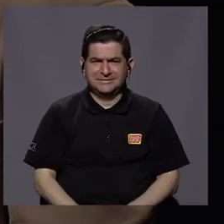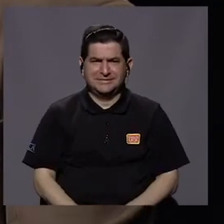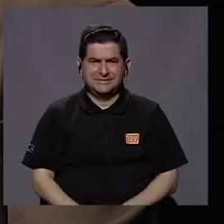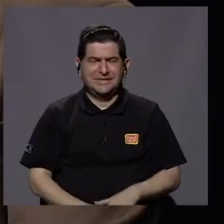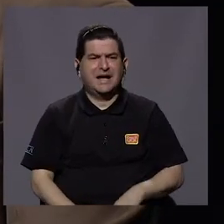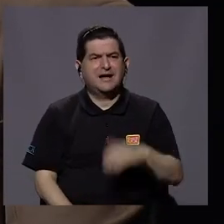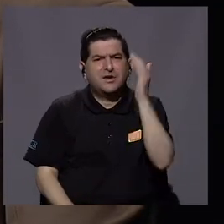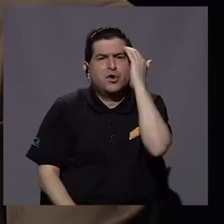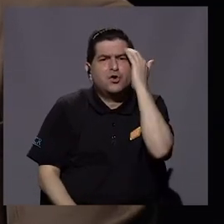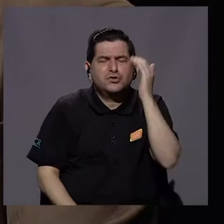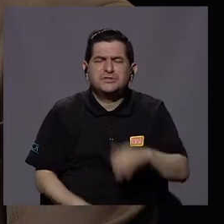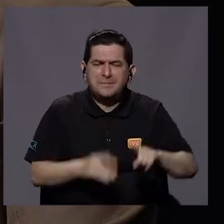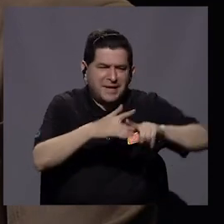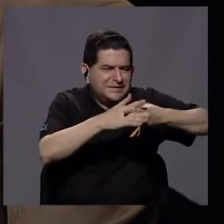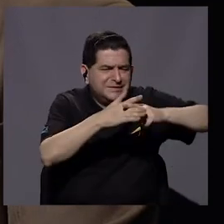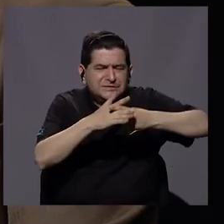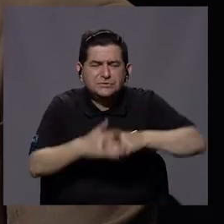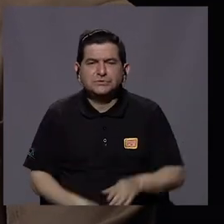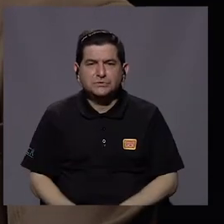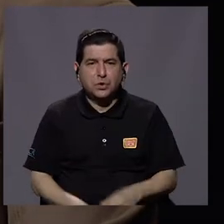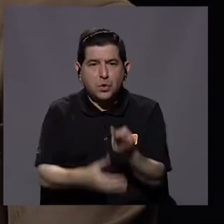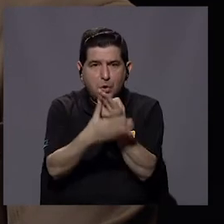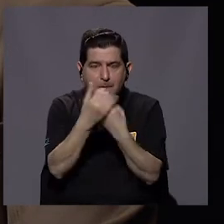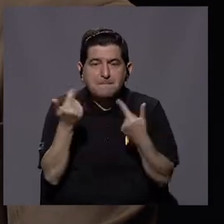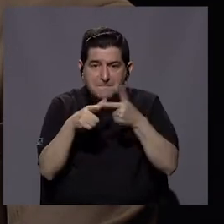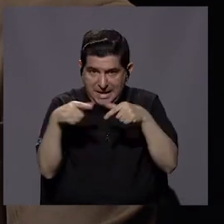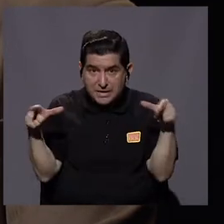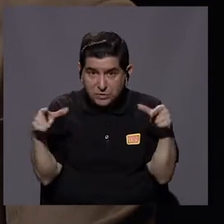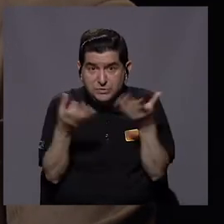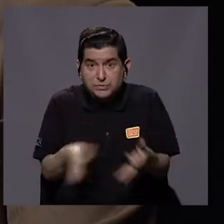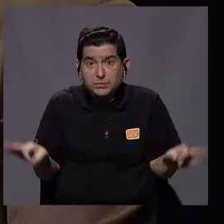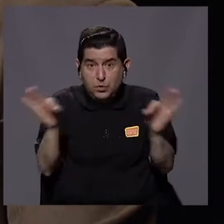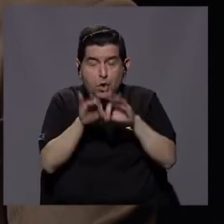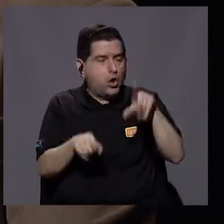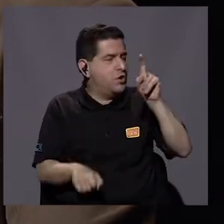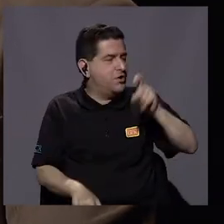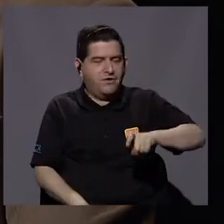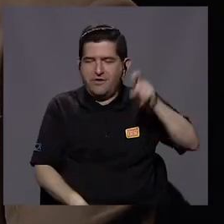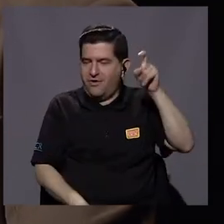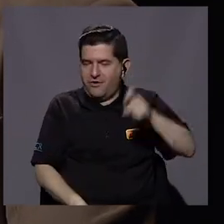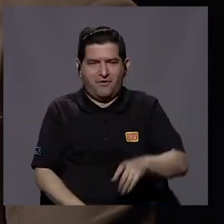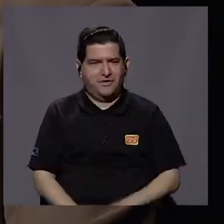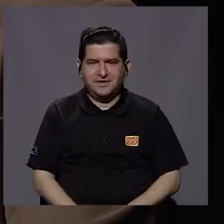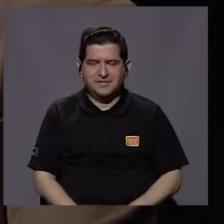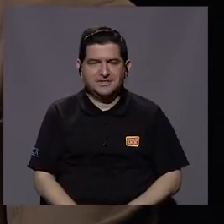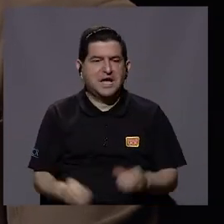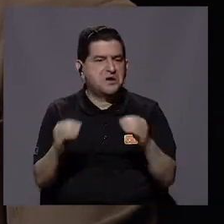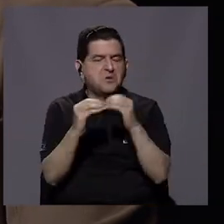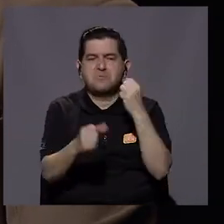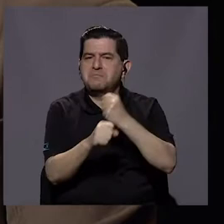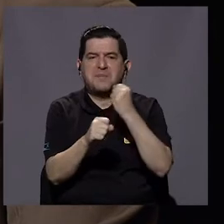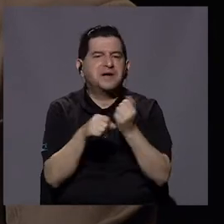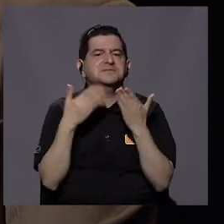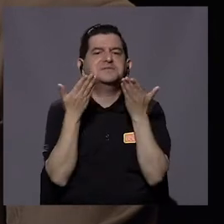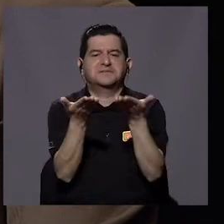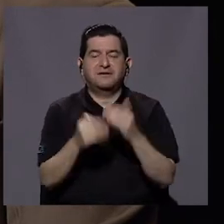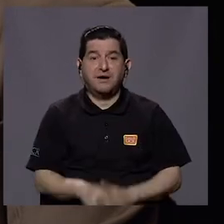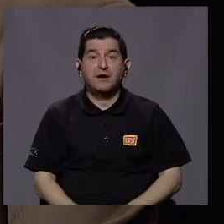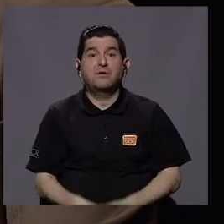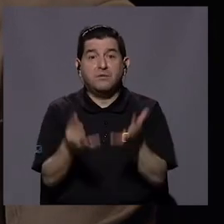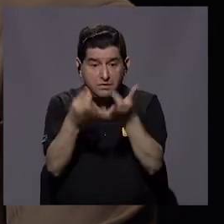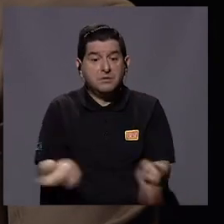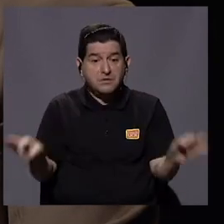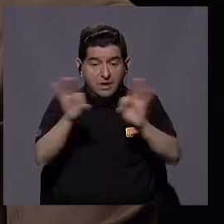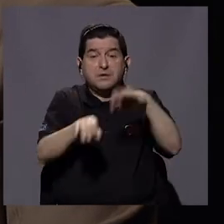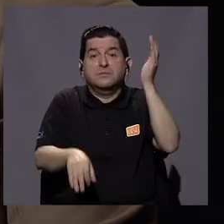saberes instrumentales como el bilingüismo, que lo cual es muy importante, no necesariamente tiene como punto causal mayor empleo. Uh-huh. Y eso es fundamental saberlo.